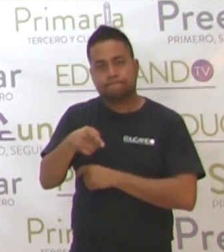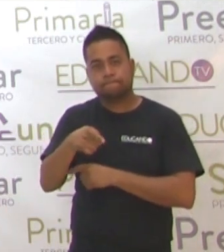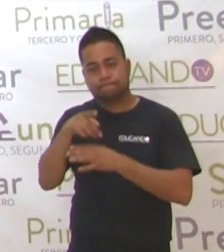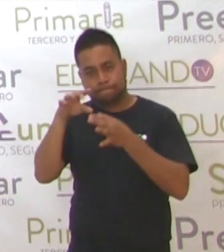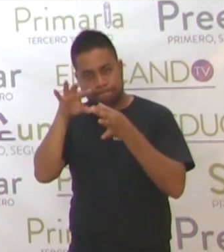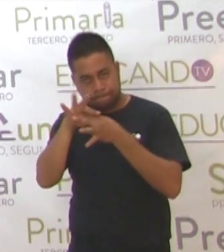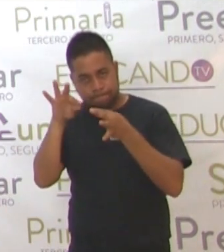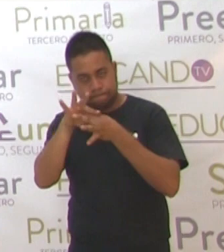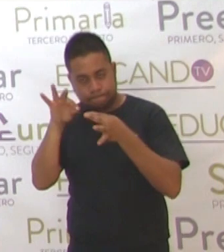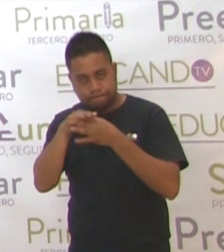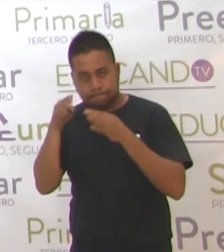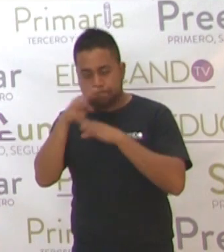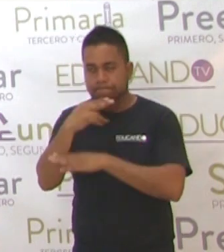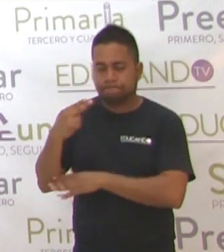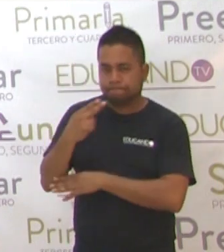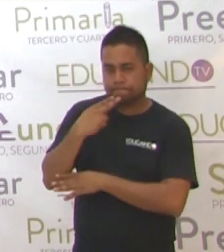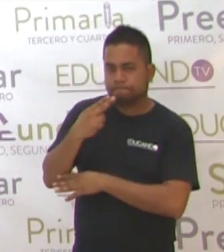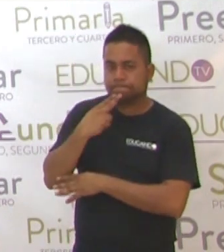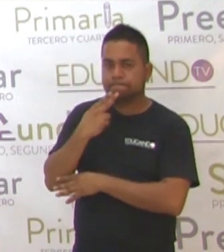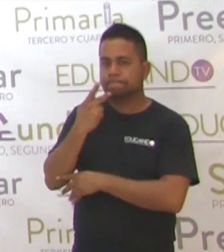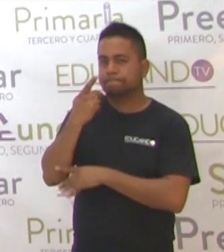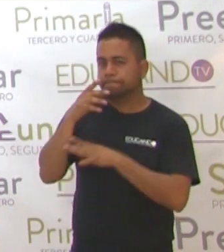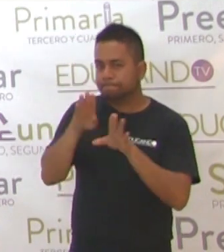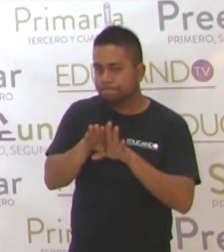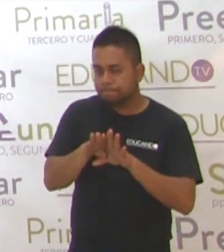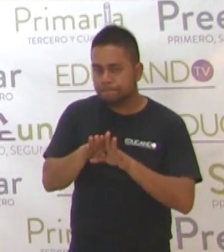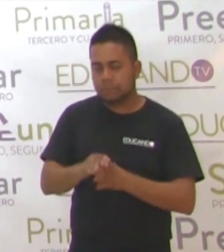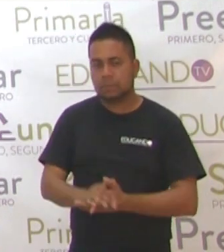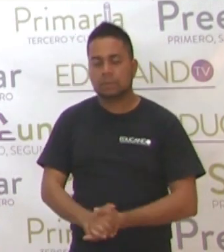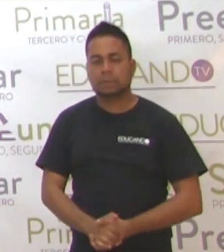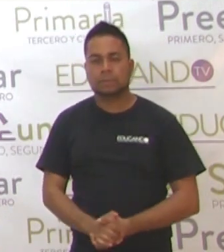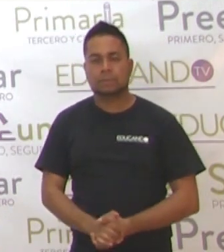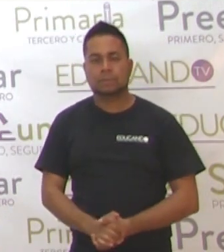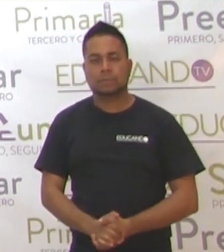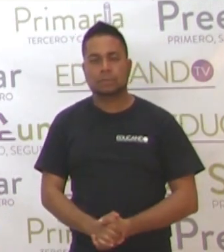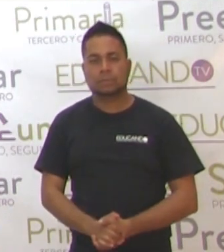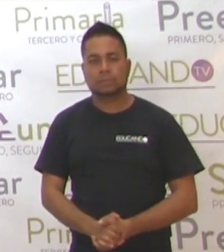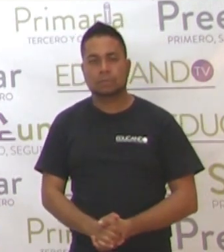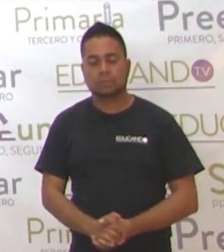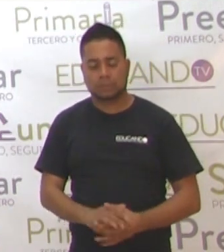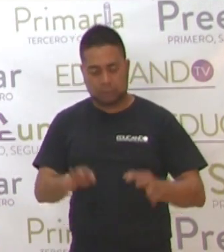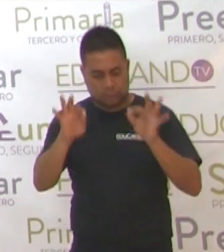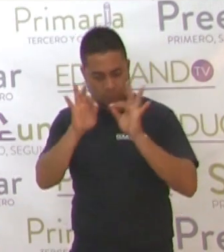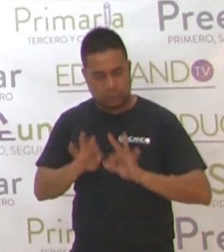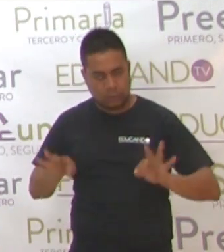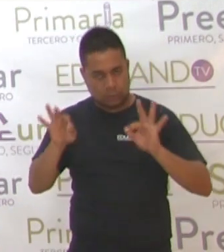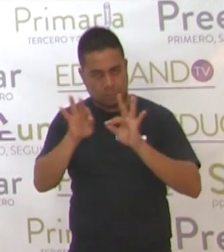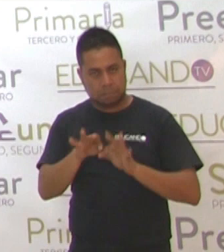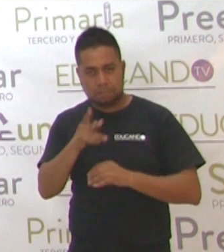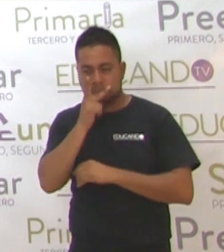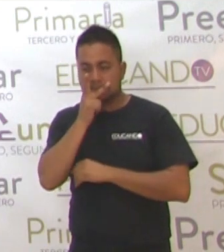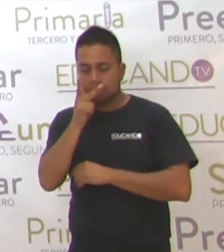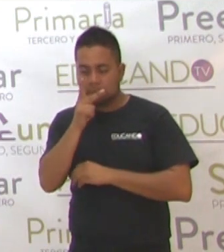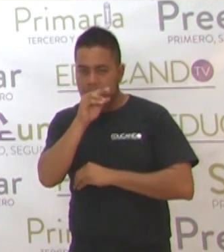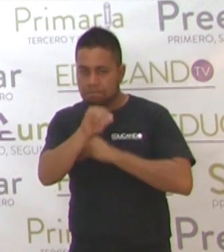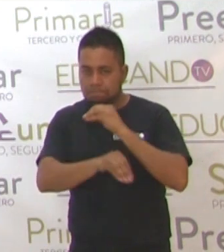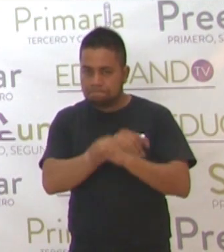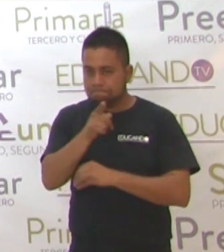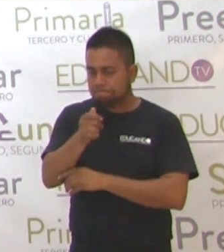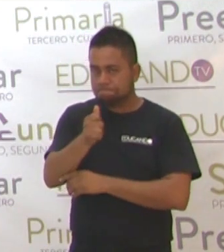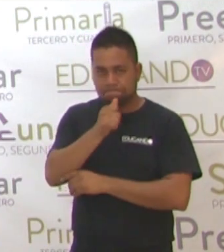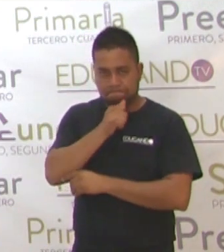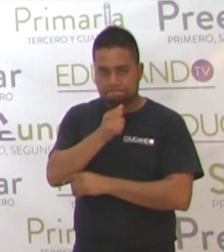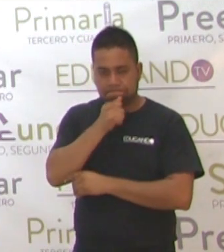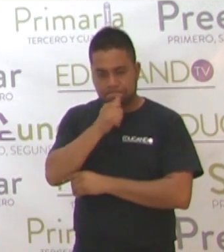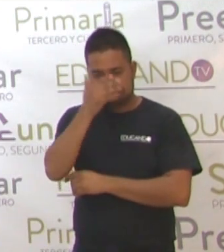dicha utilización es necesario poder establecer las palabras que no conocemos en